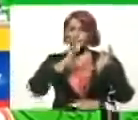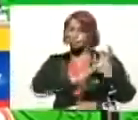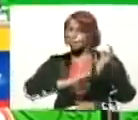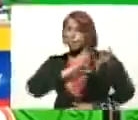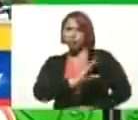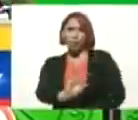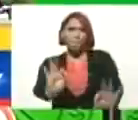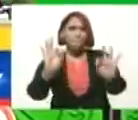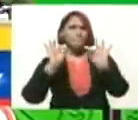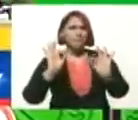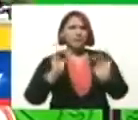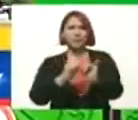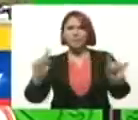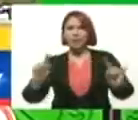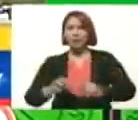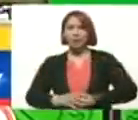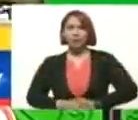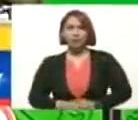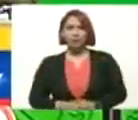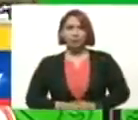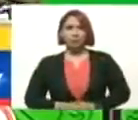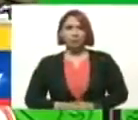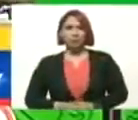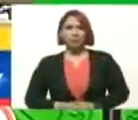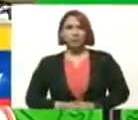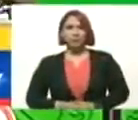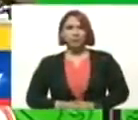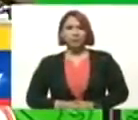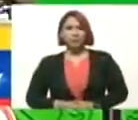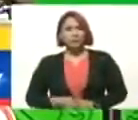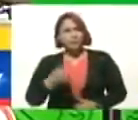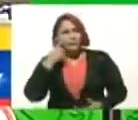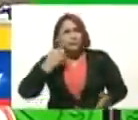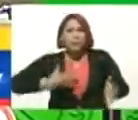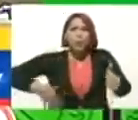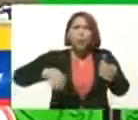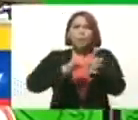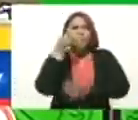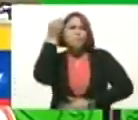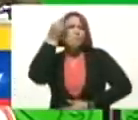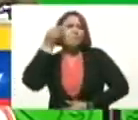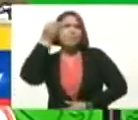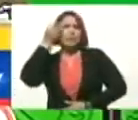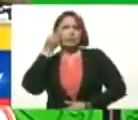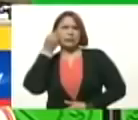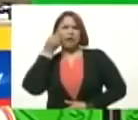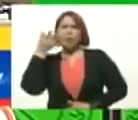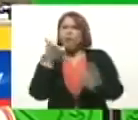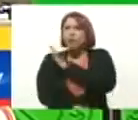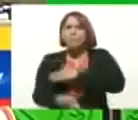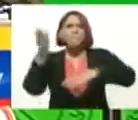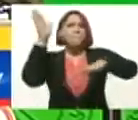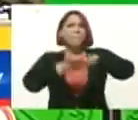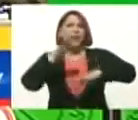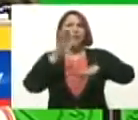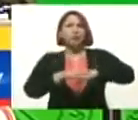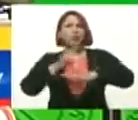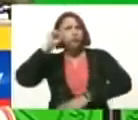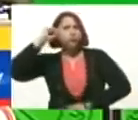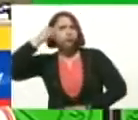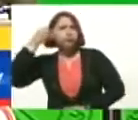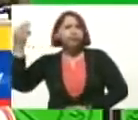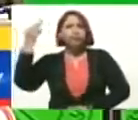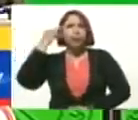2002 para recrear los hechos, para recuperar la memoria histórica y